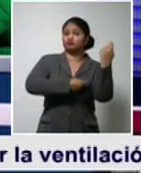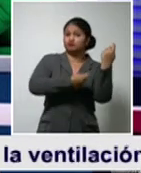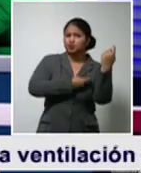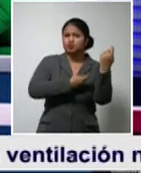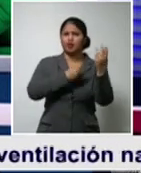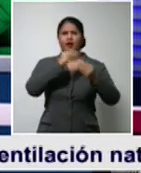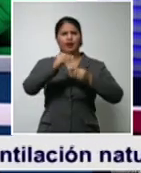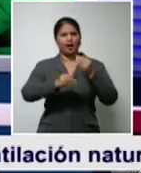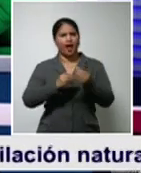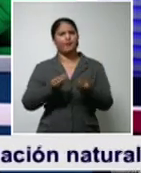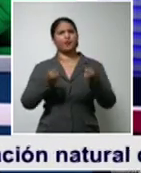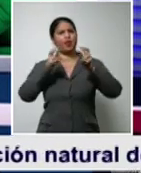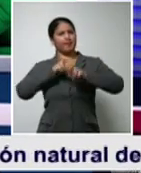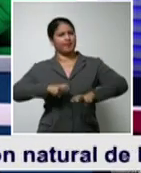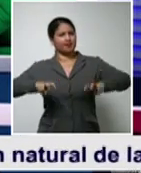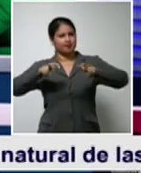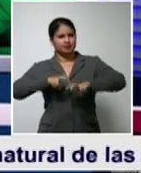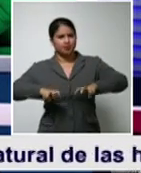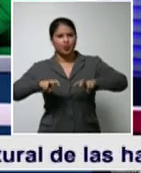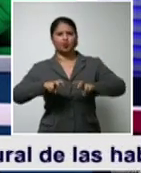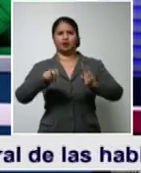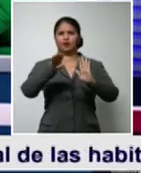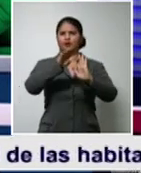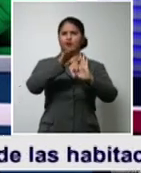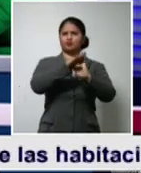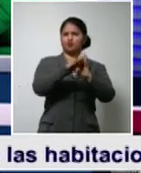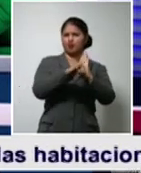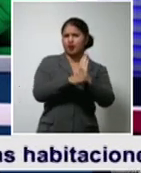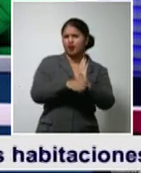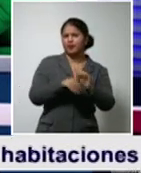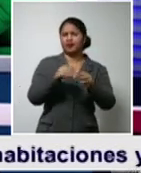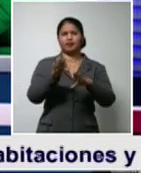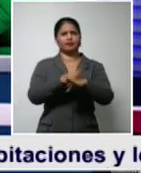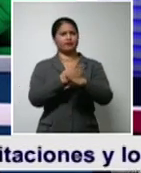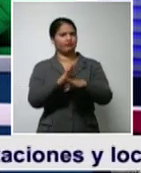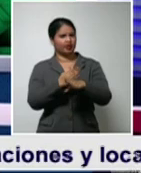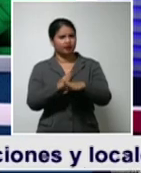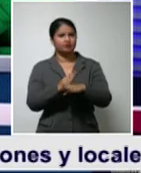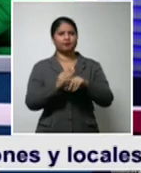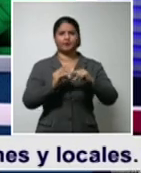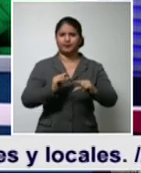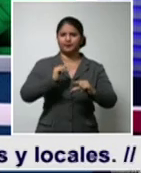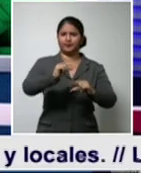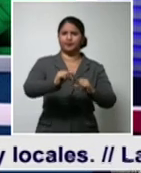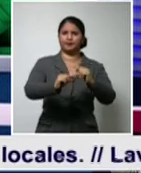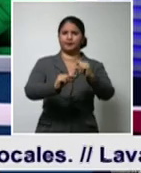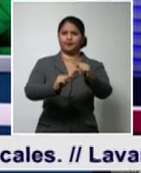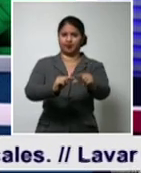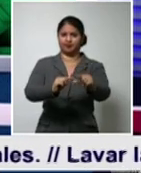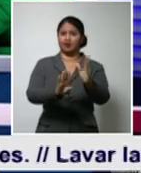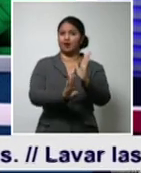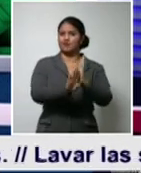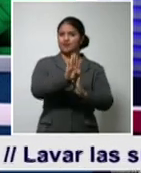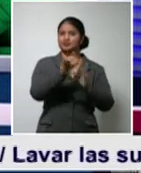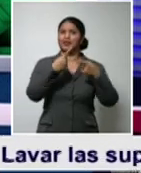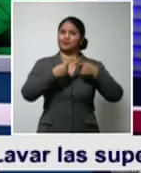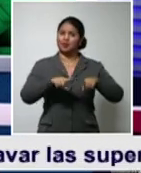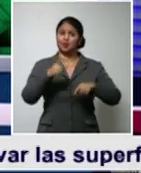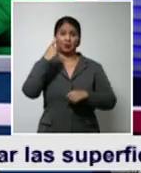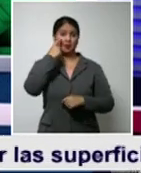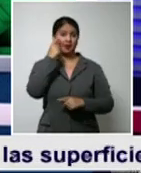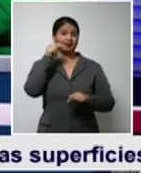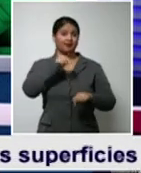no muchos, pero se adelantan los tratamientos, pero lamentablemente vemos que es una